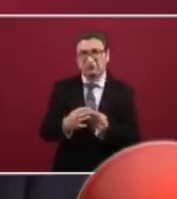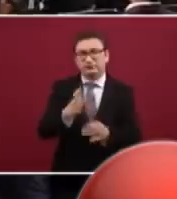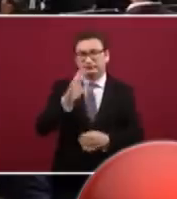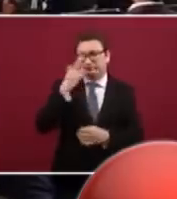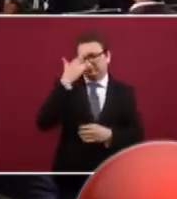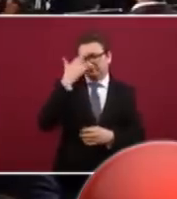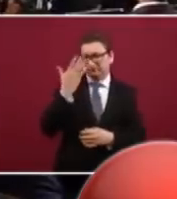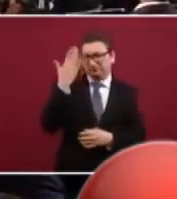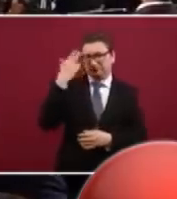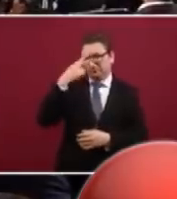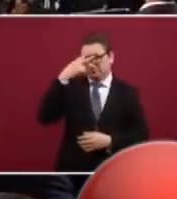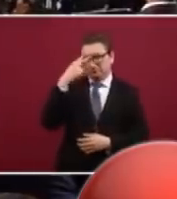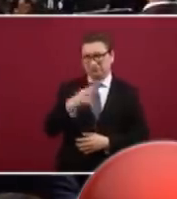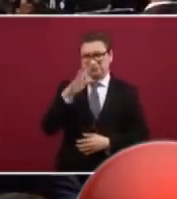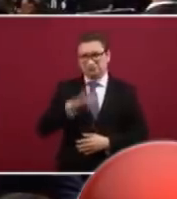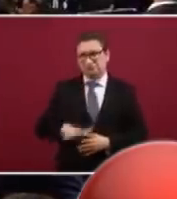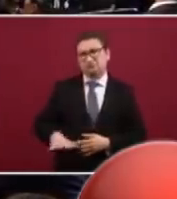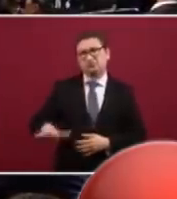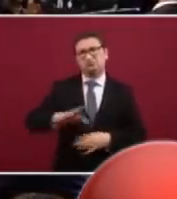para